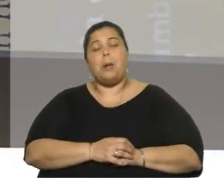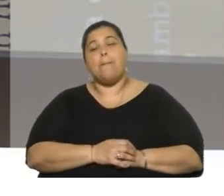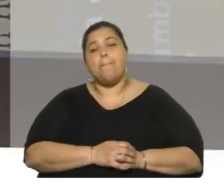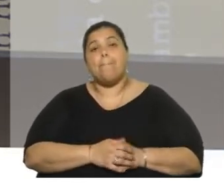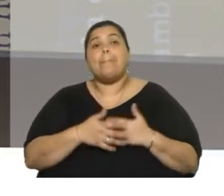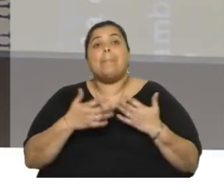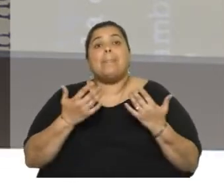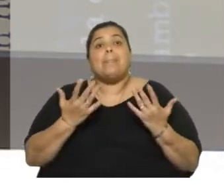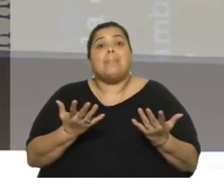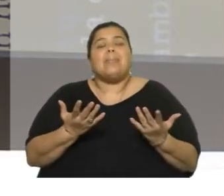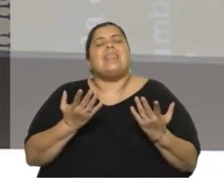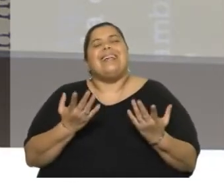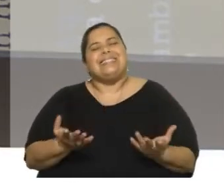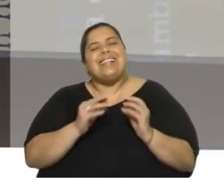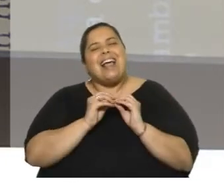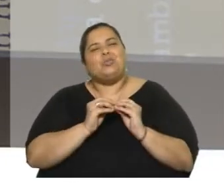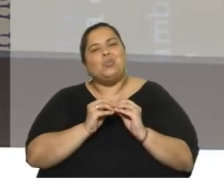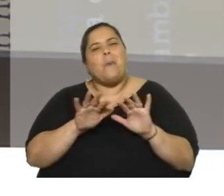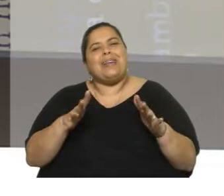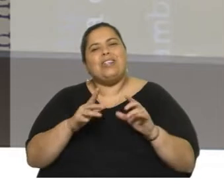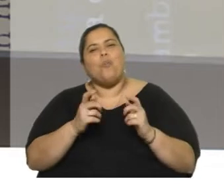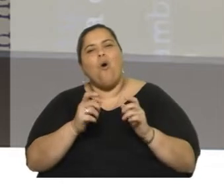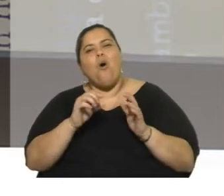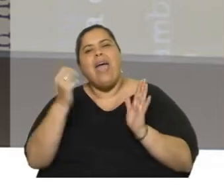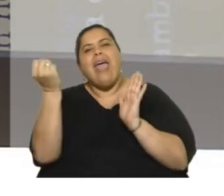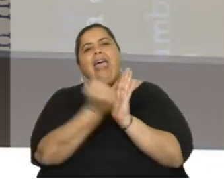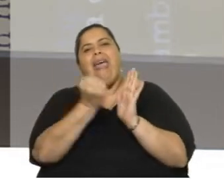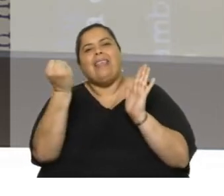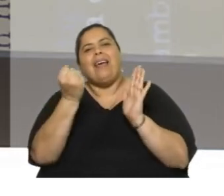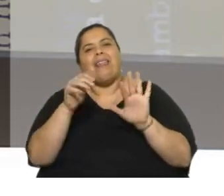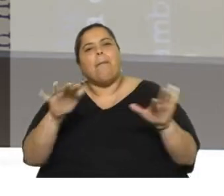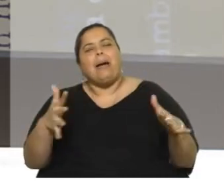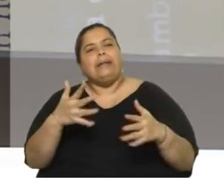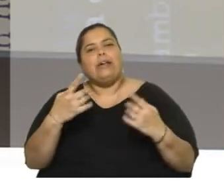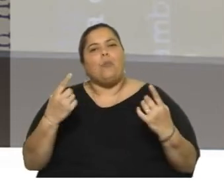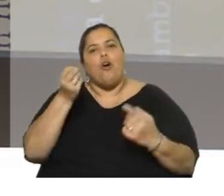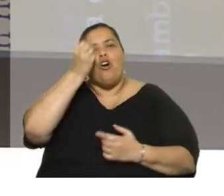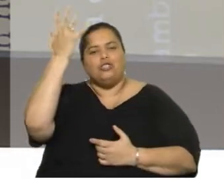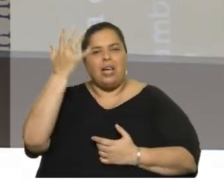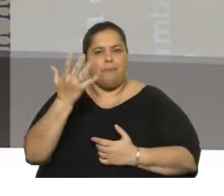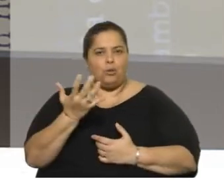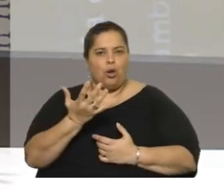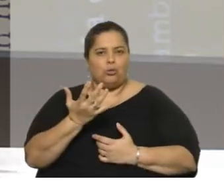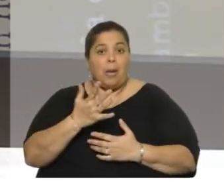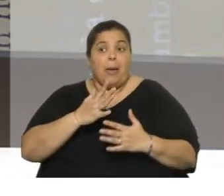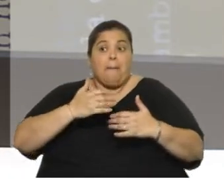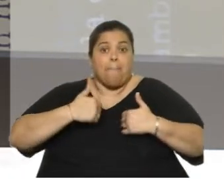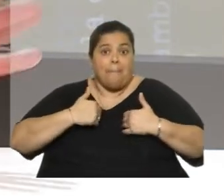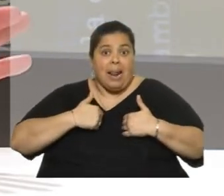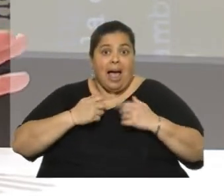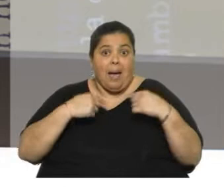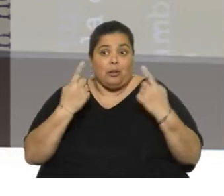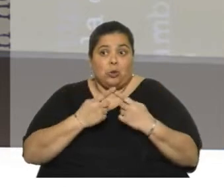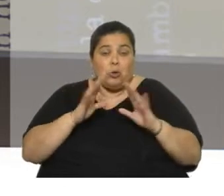¿cómo le ponemos etiquetas a las cosas, ¿no? Y nos parece como oponer conceptos que en realidad, para nuestro entender,